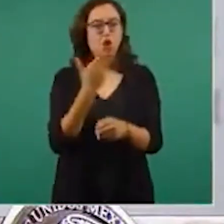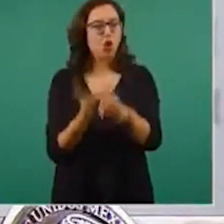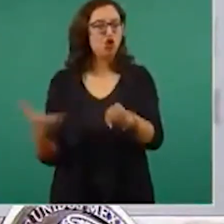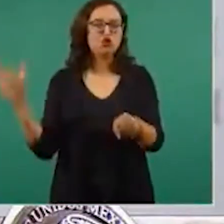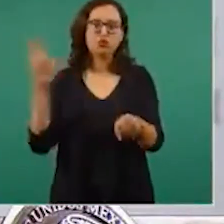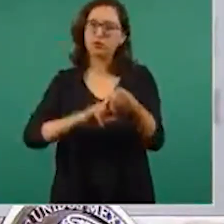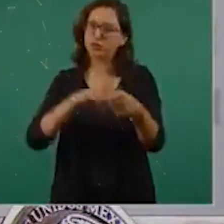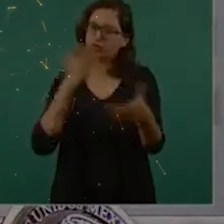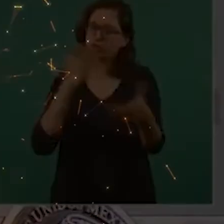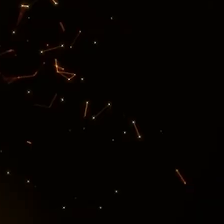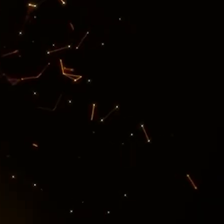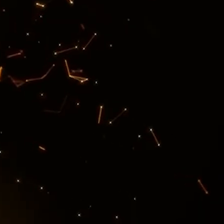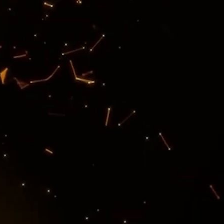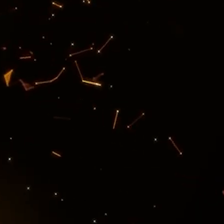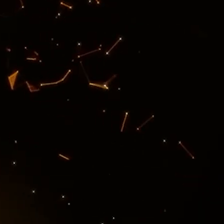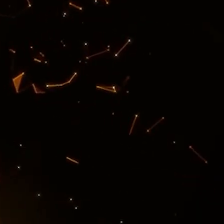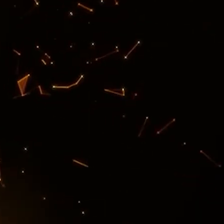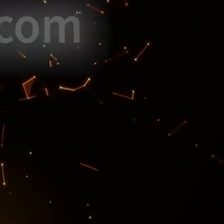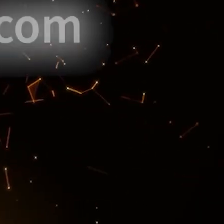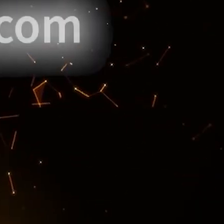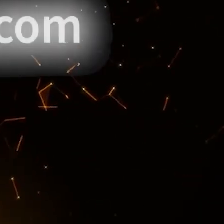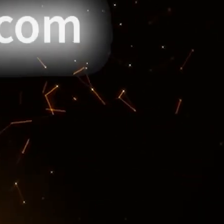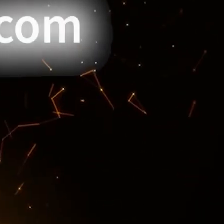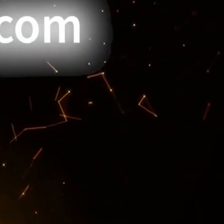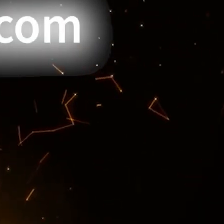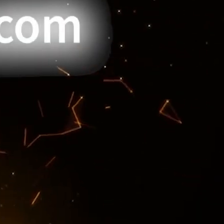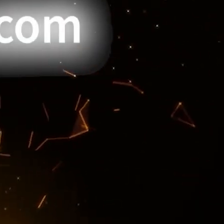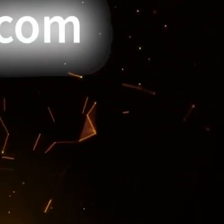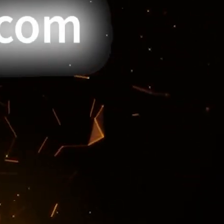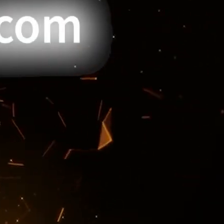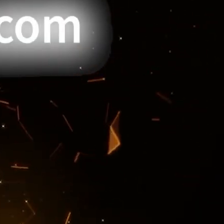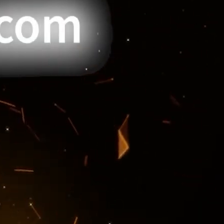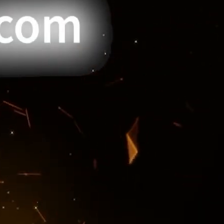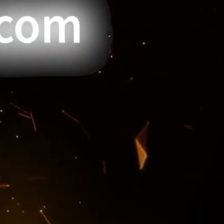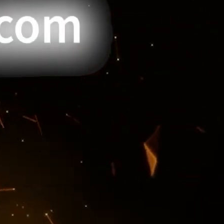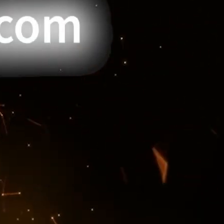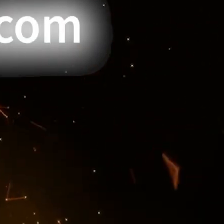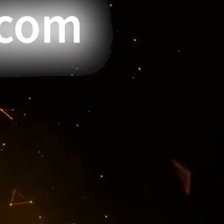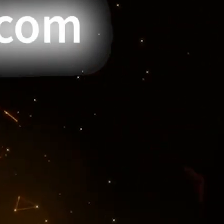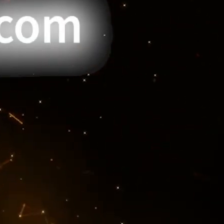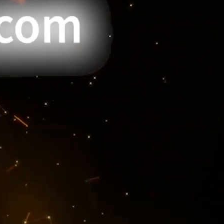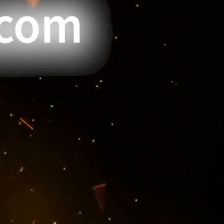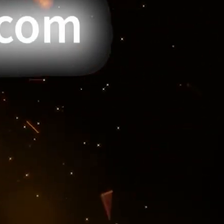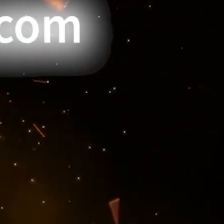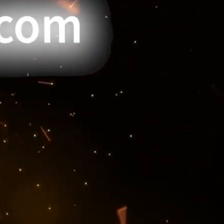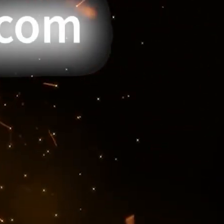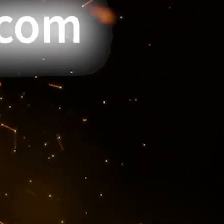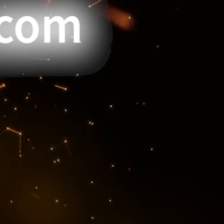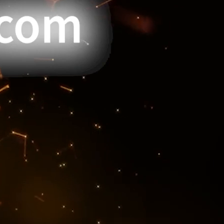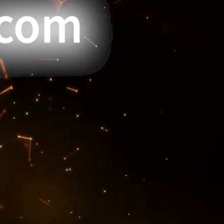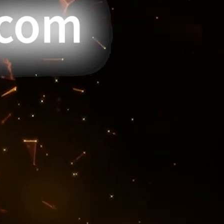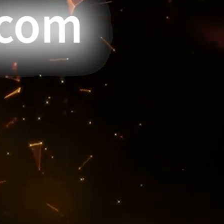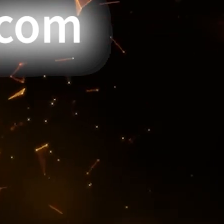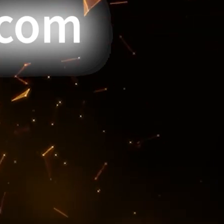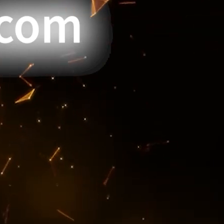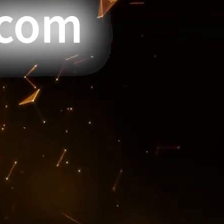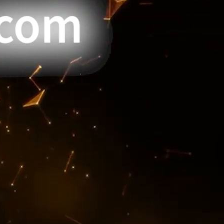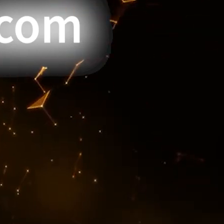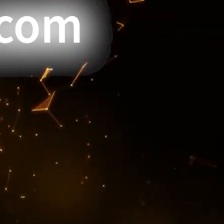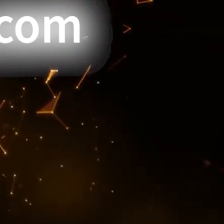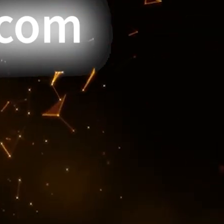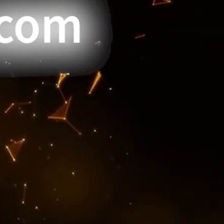servicios de salud. Más en www.gdlpost.com.